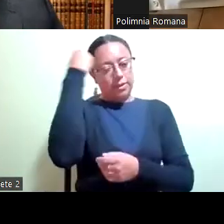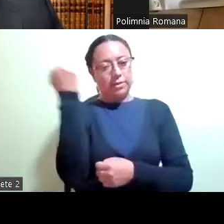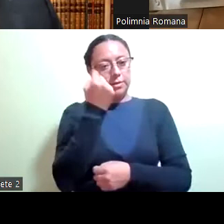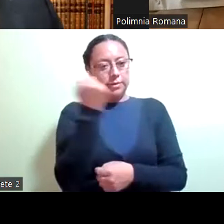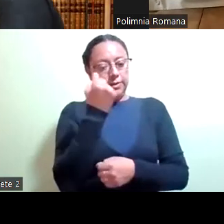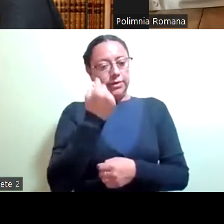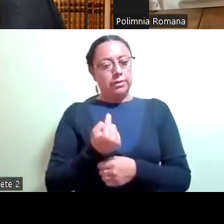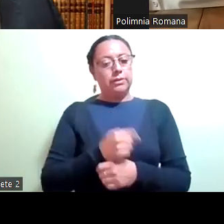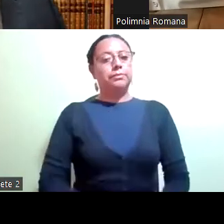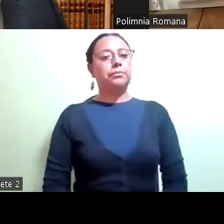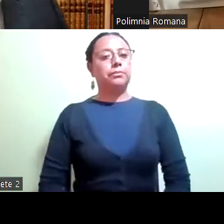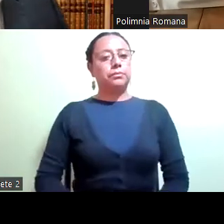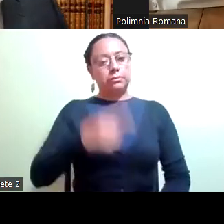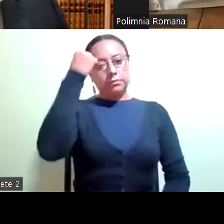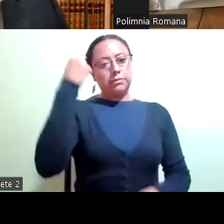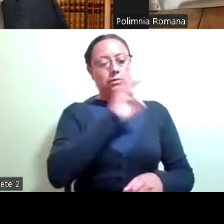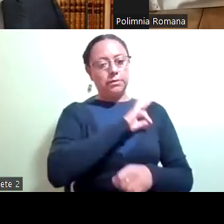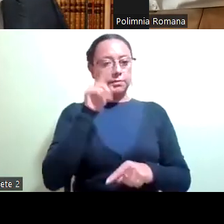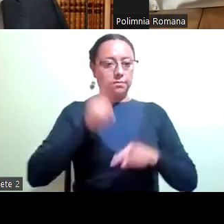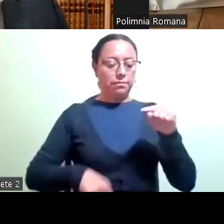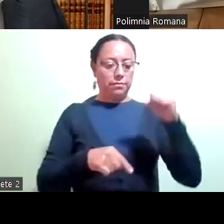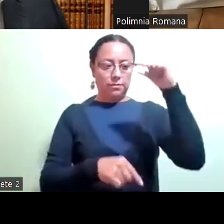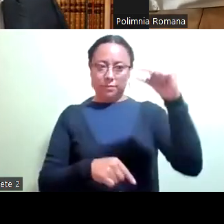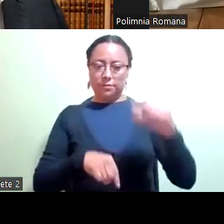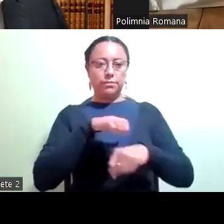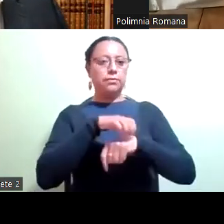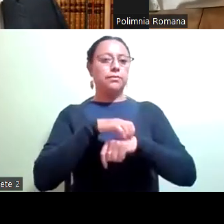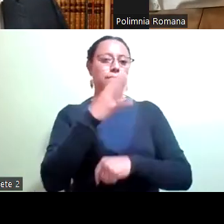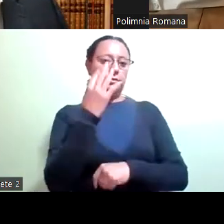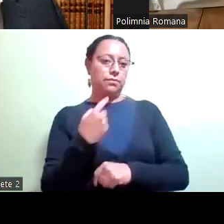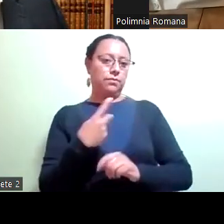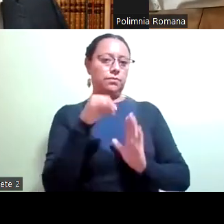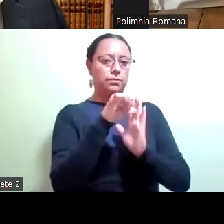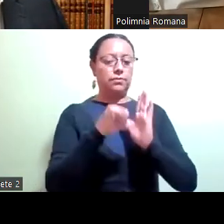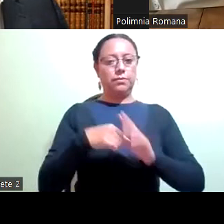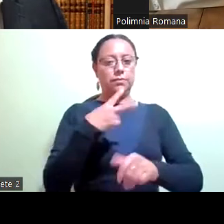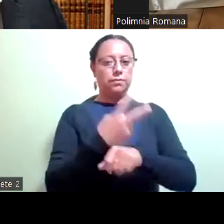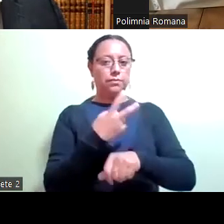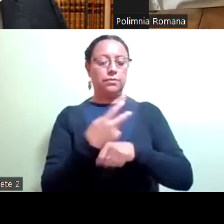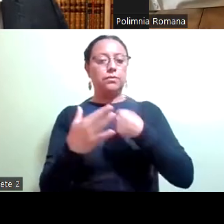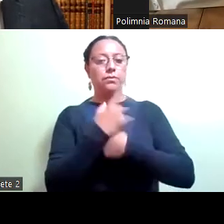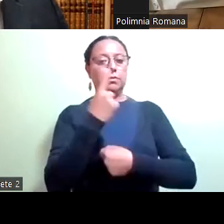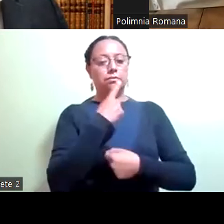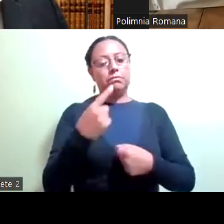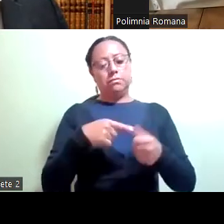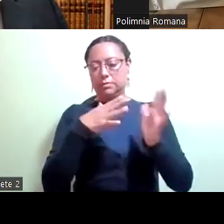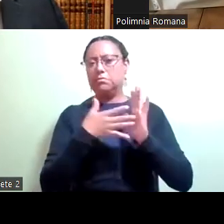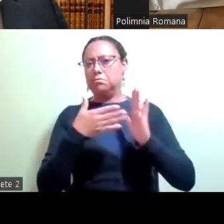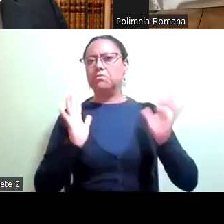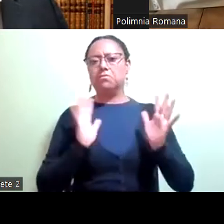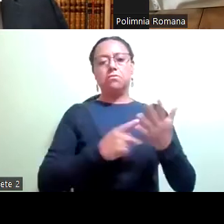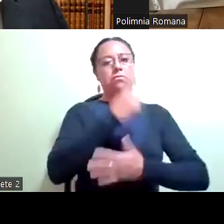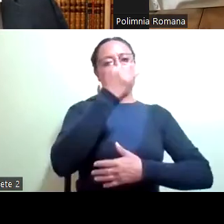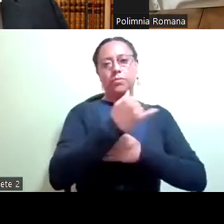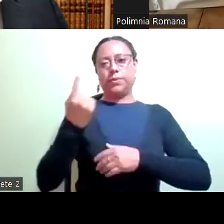de retirar la fracción novena del artículo segundo que está establecido en el proyecto de decreto y reincorporar